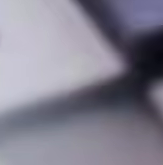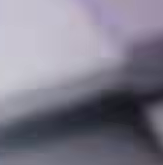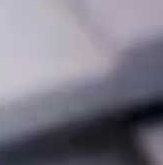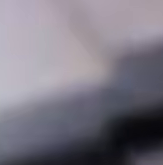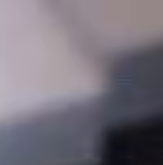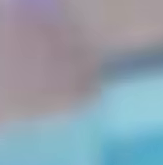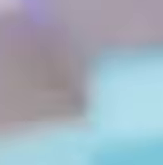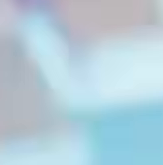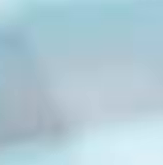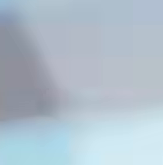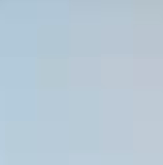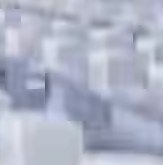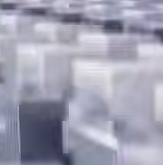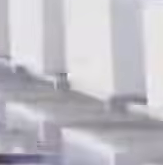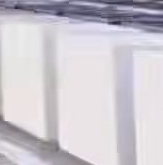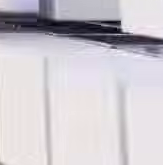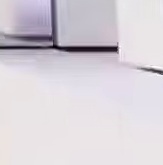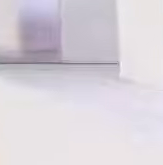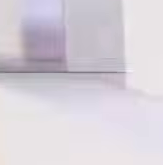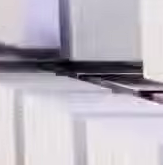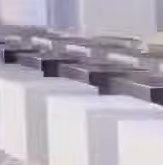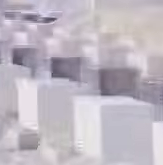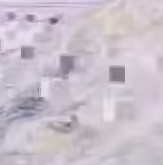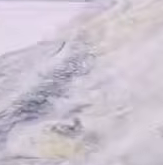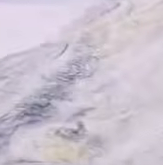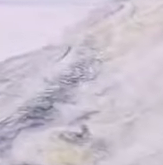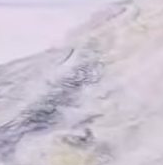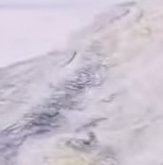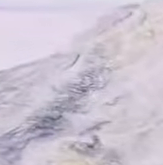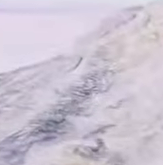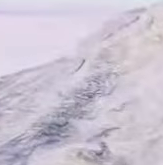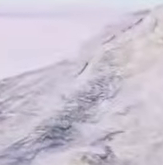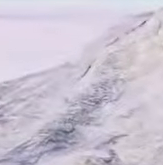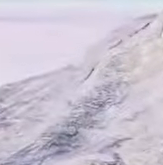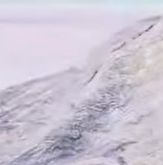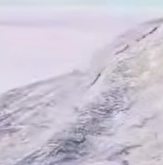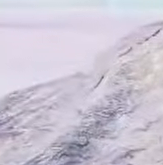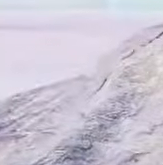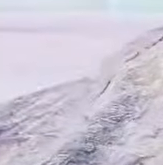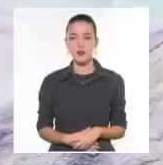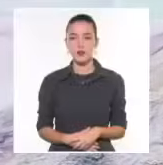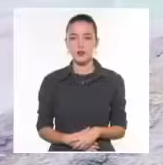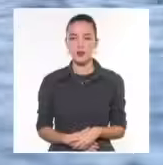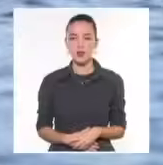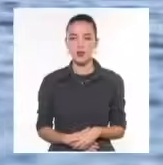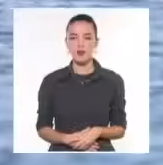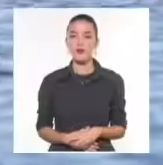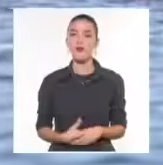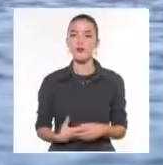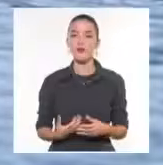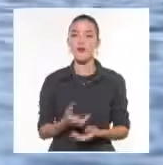Nuevos proyectos redefinen el presente y el futuro. Desde herramientas de inteligencia artificial que desafían las fronteras del conocimiento